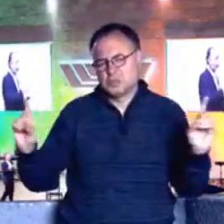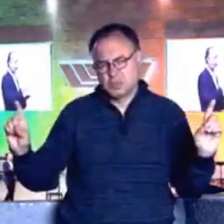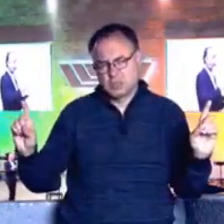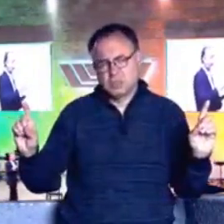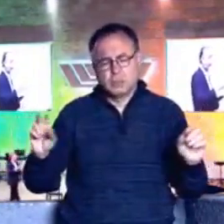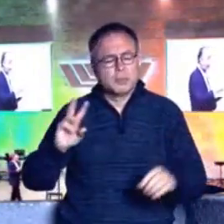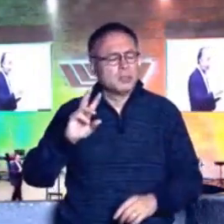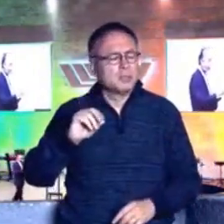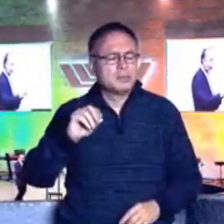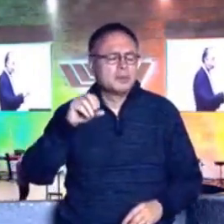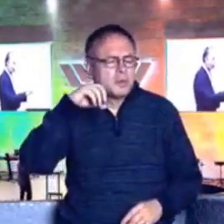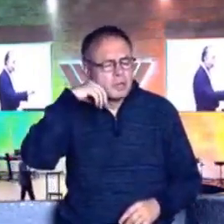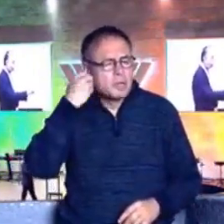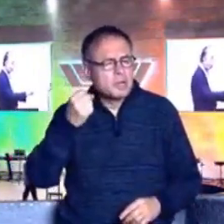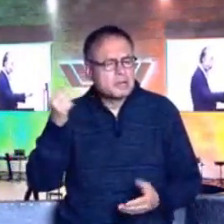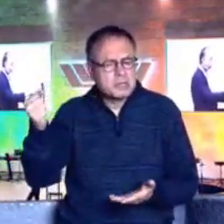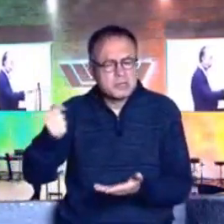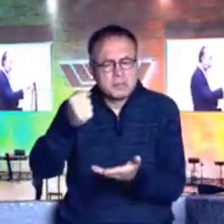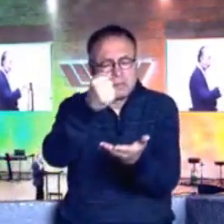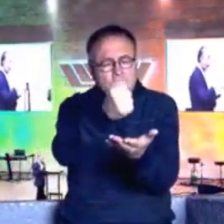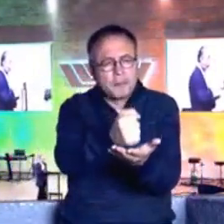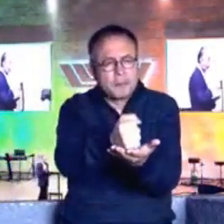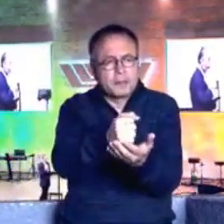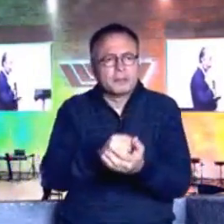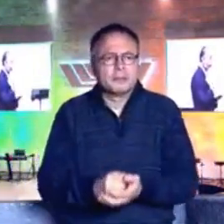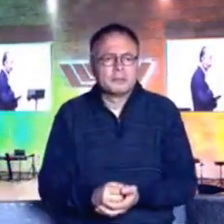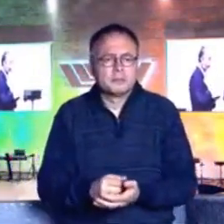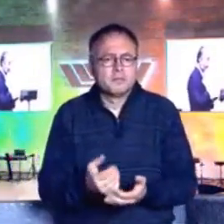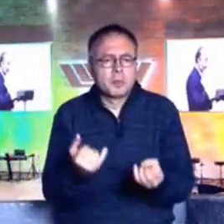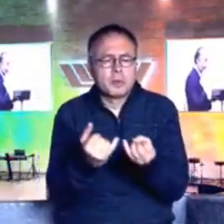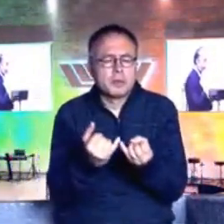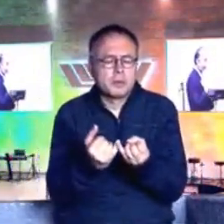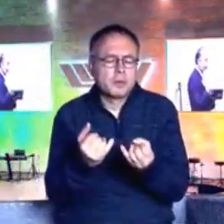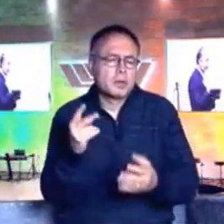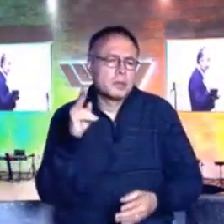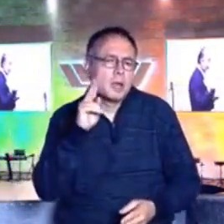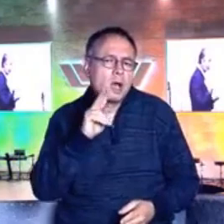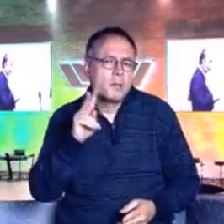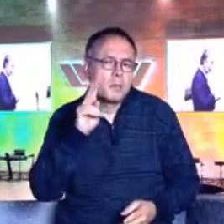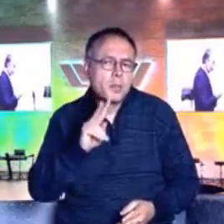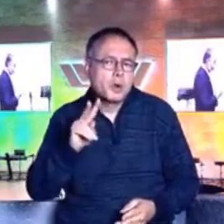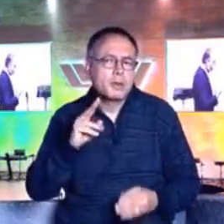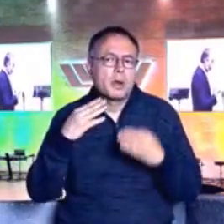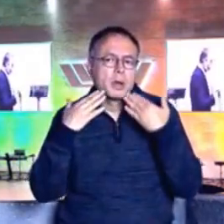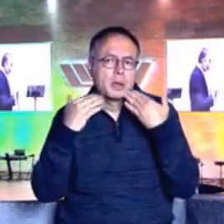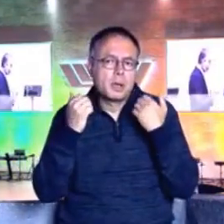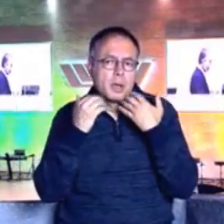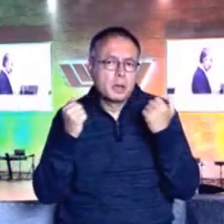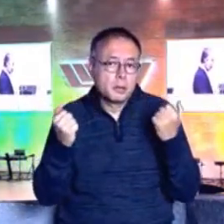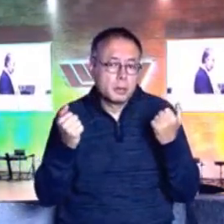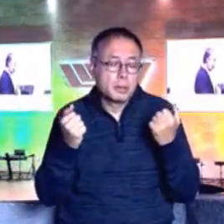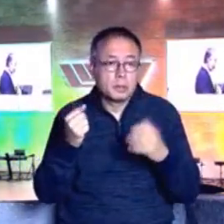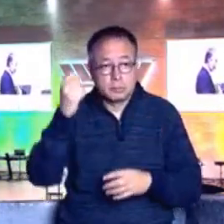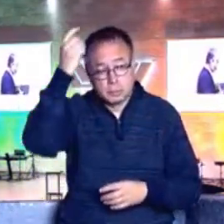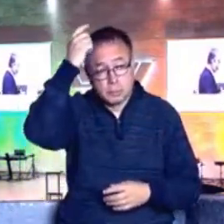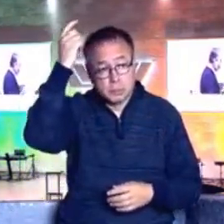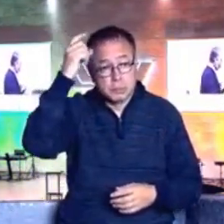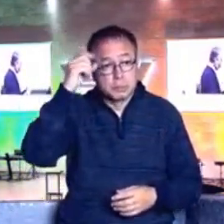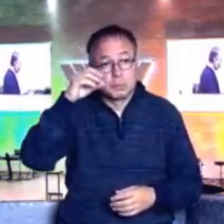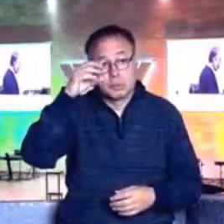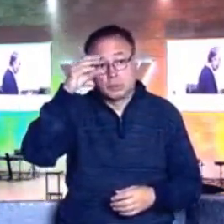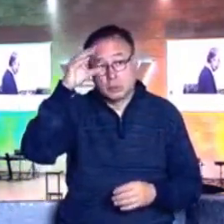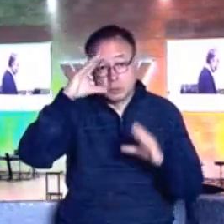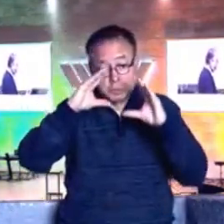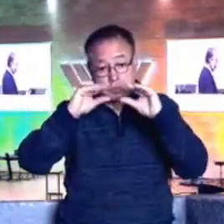proveer pero así como Dios probó a Abraham y y dios quería enseñarle a Abraham la forma en que le iba a